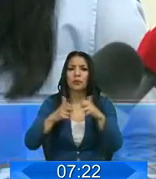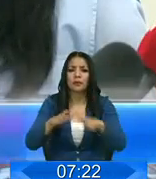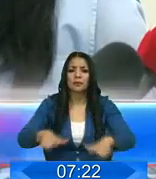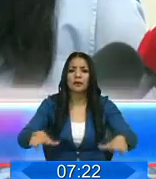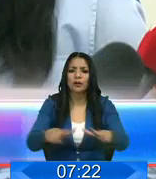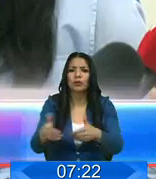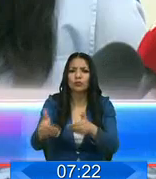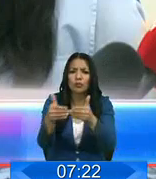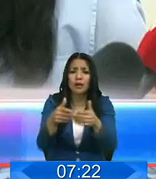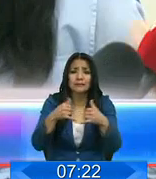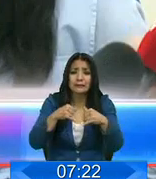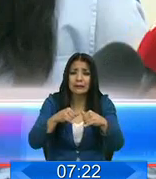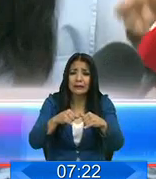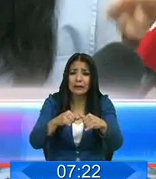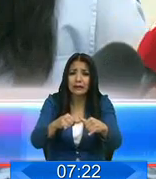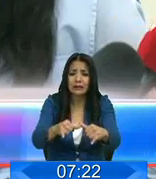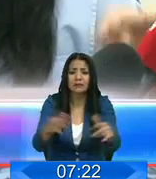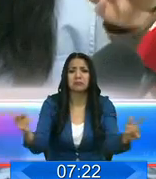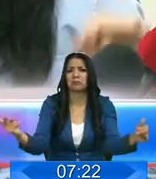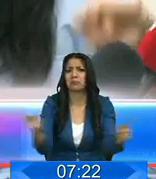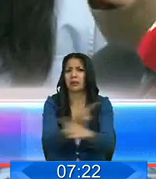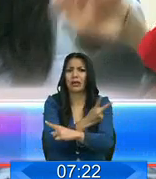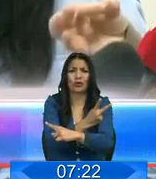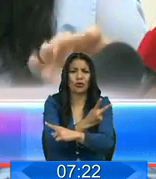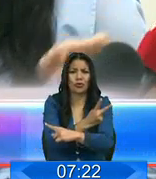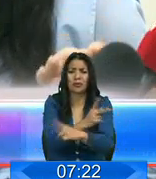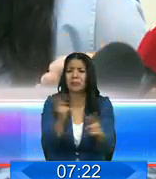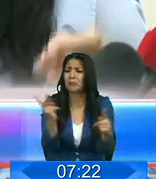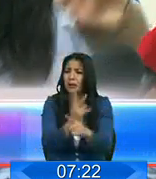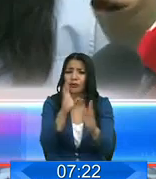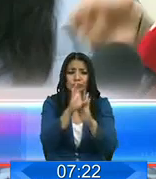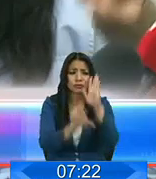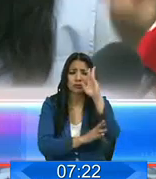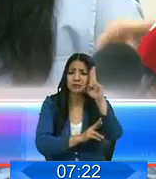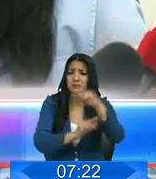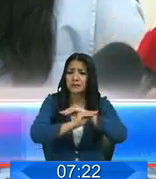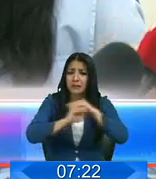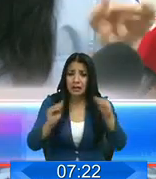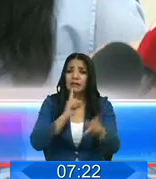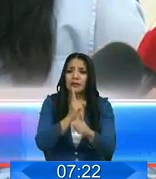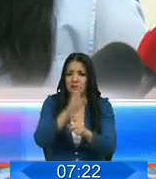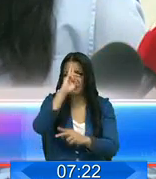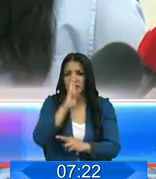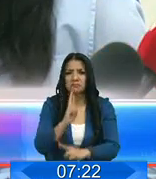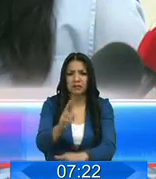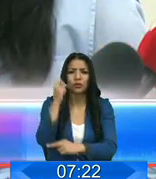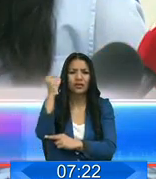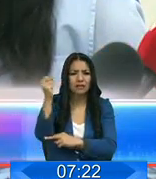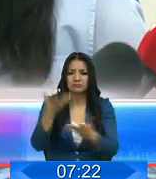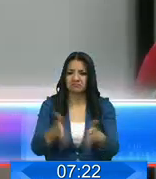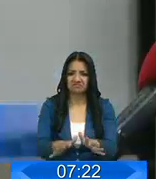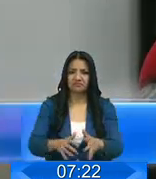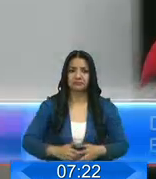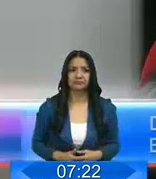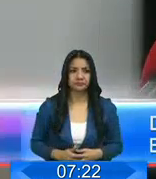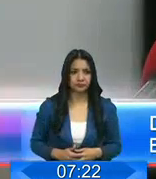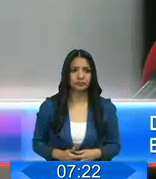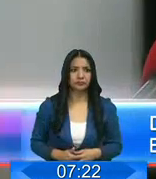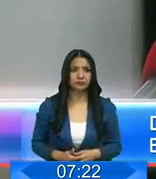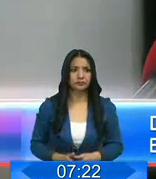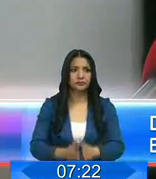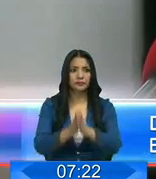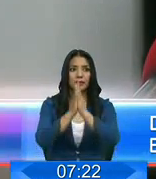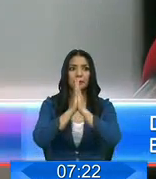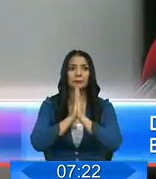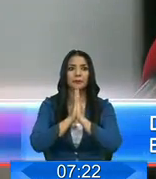si sigue así nos está llevando a un estado de cosas inconstitucional, porque hay violación sistemática de derechos. Piden intervenir